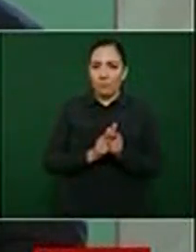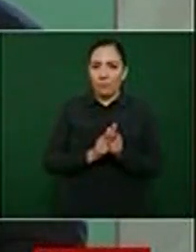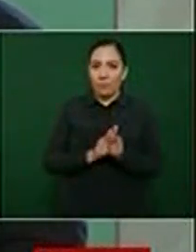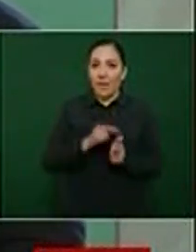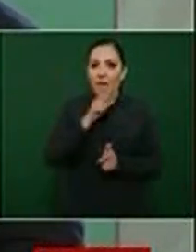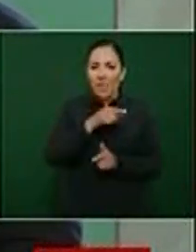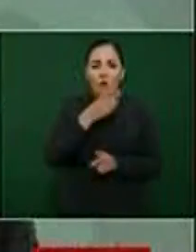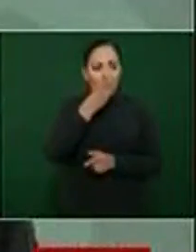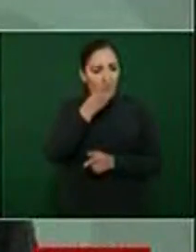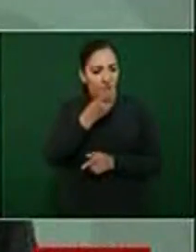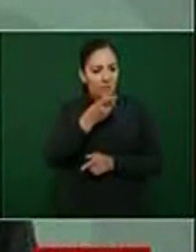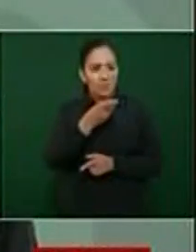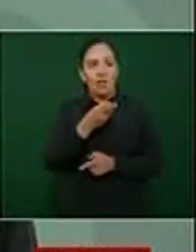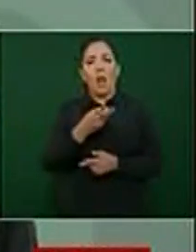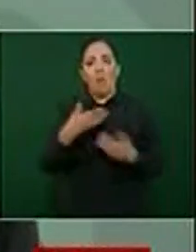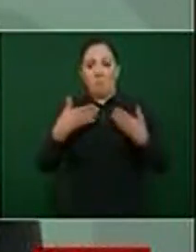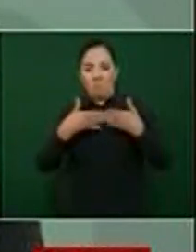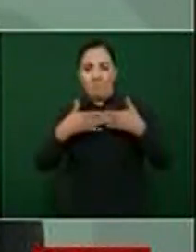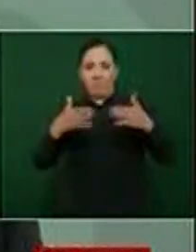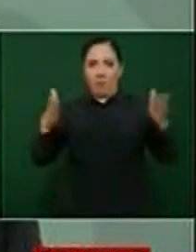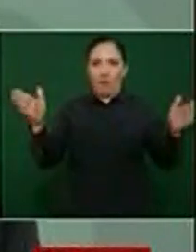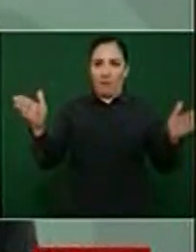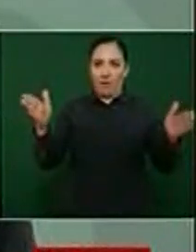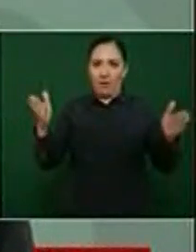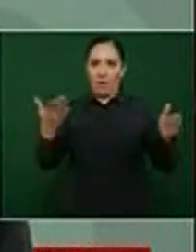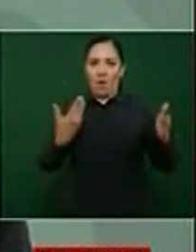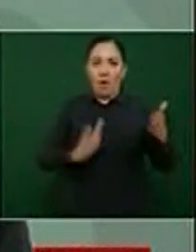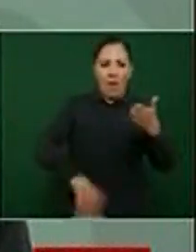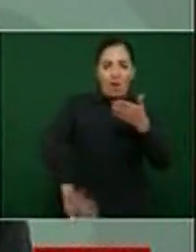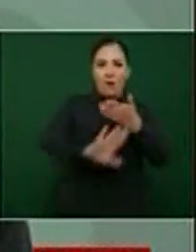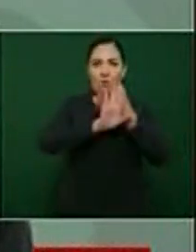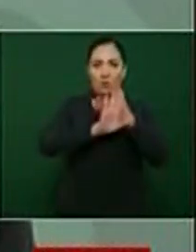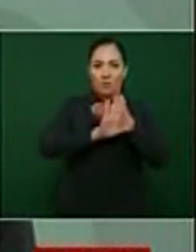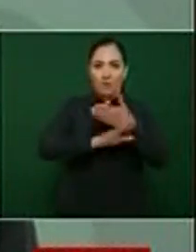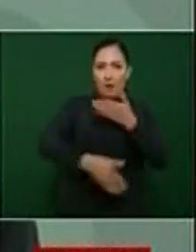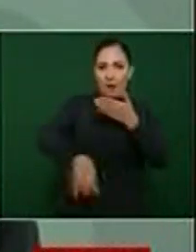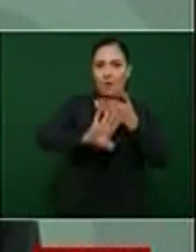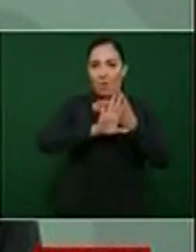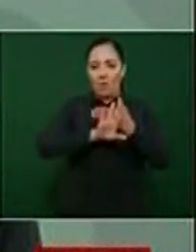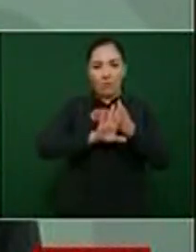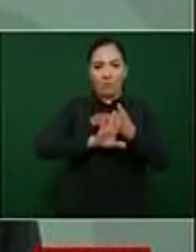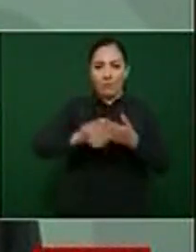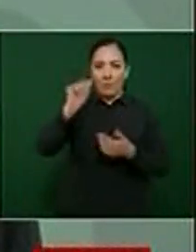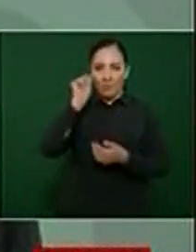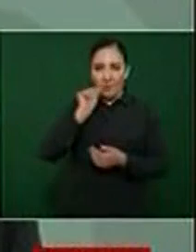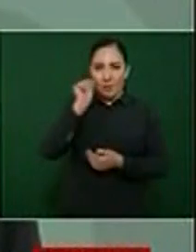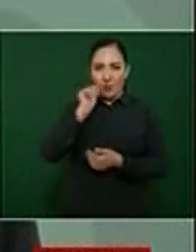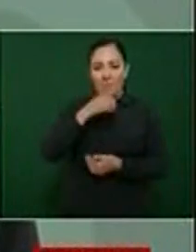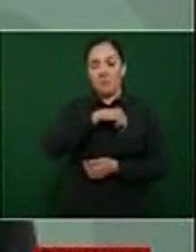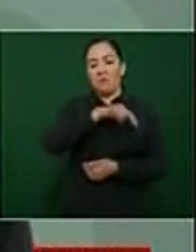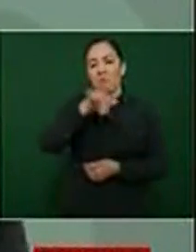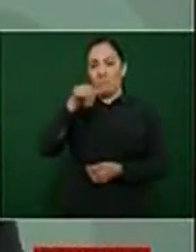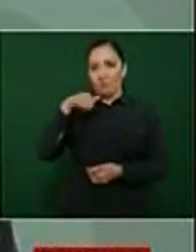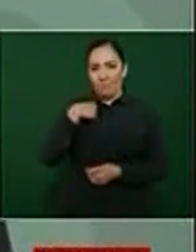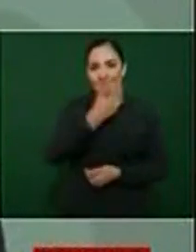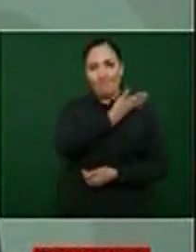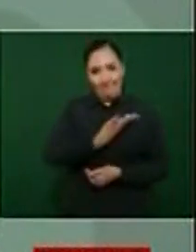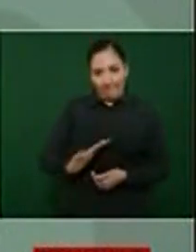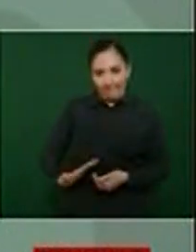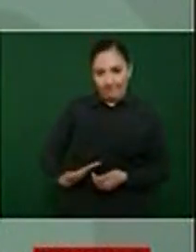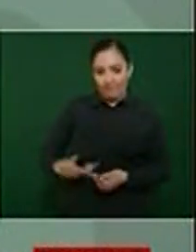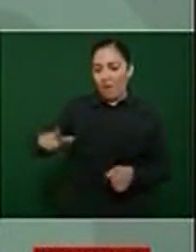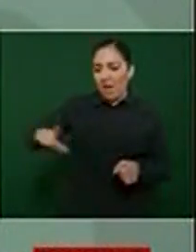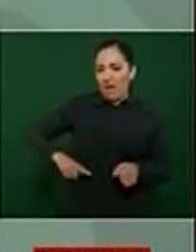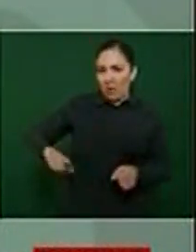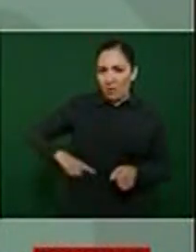han sido asesinados, una cifra que no logra retroceder. Entonces, es una situación complicada